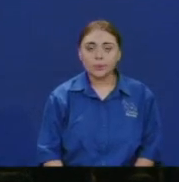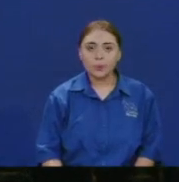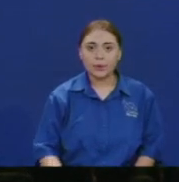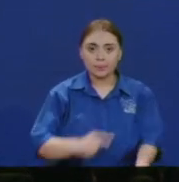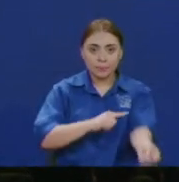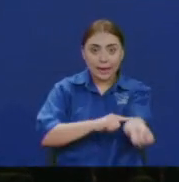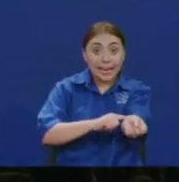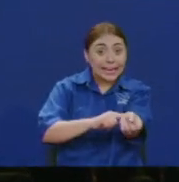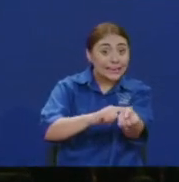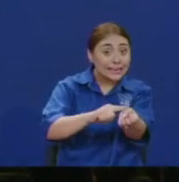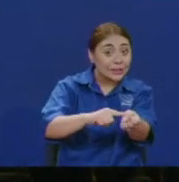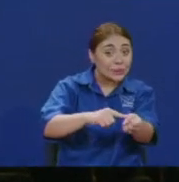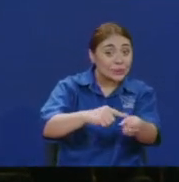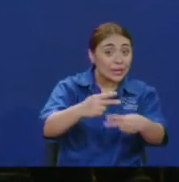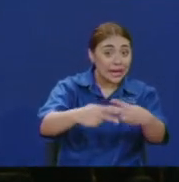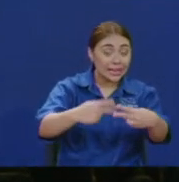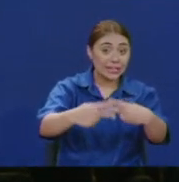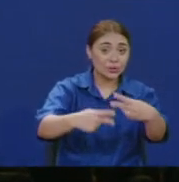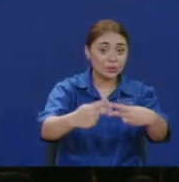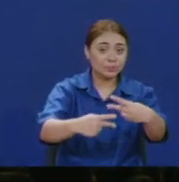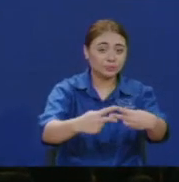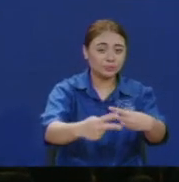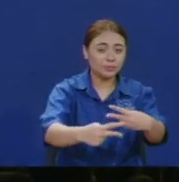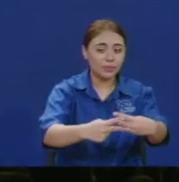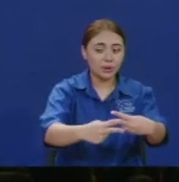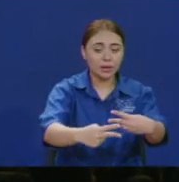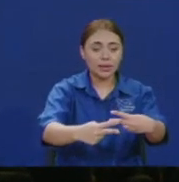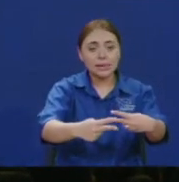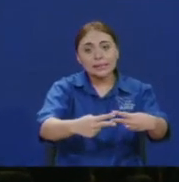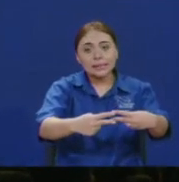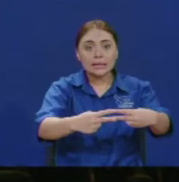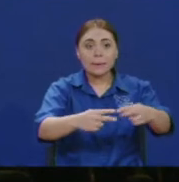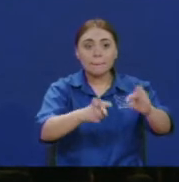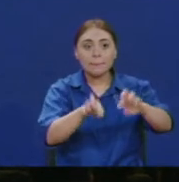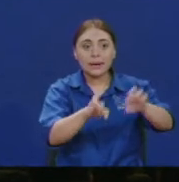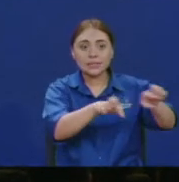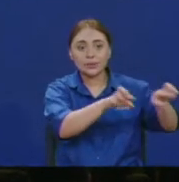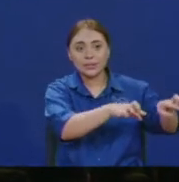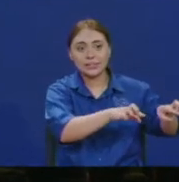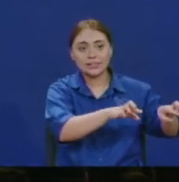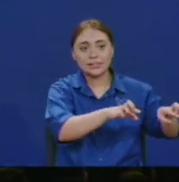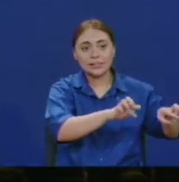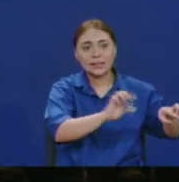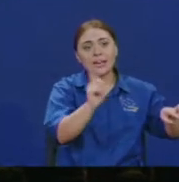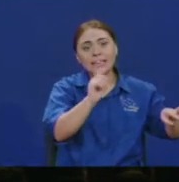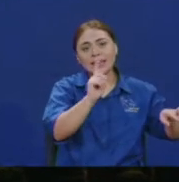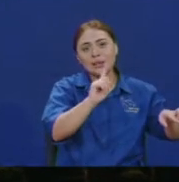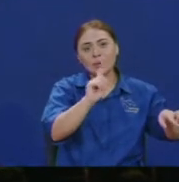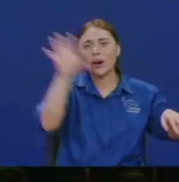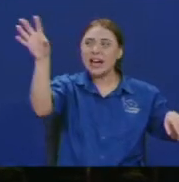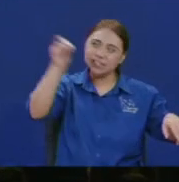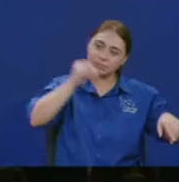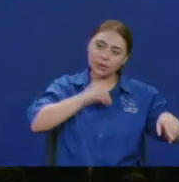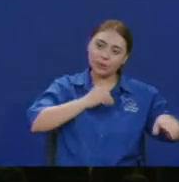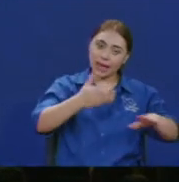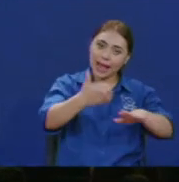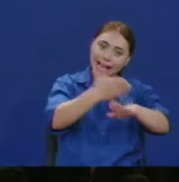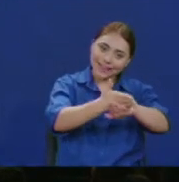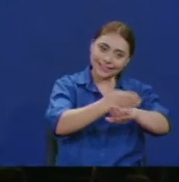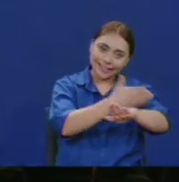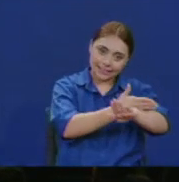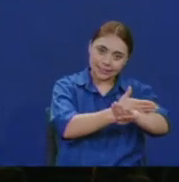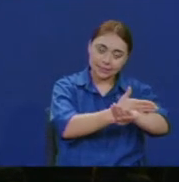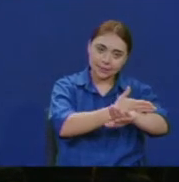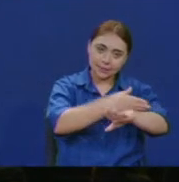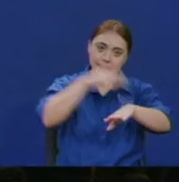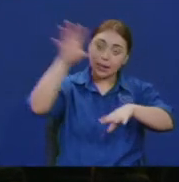y predicaron. Los bendecimos porque un día oímos el mensaje por medio de ellos y nos convertimos.